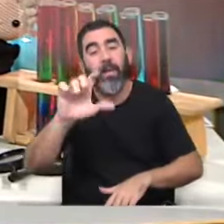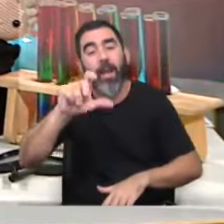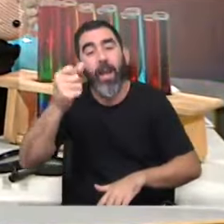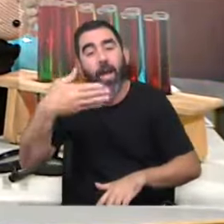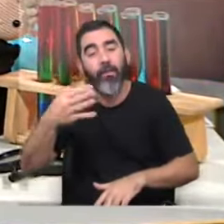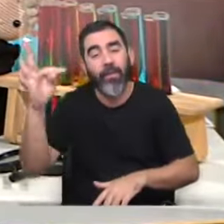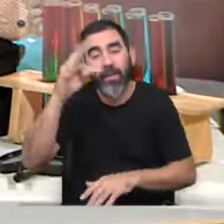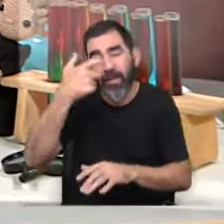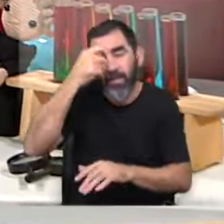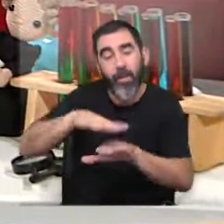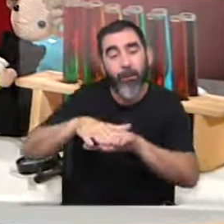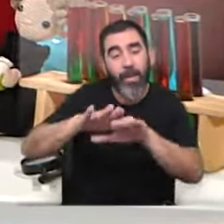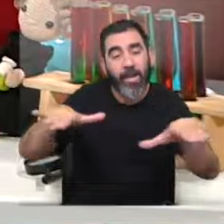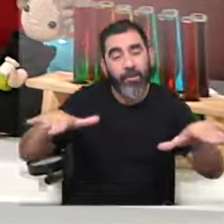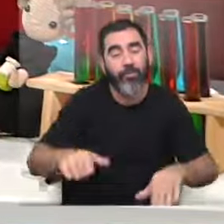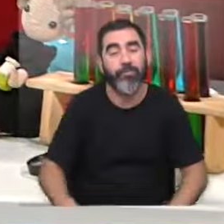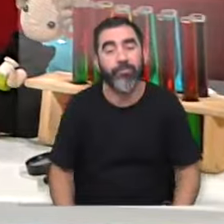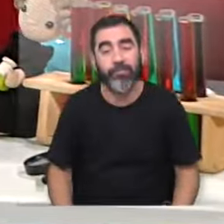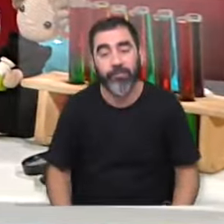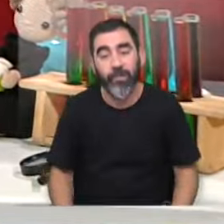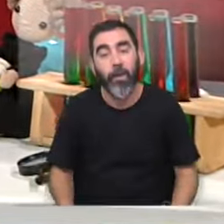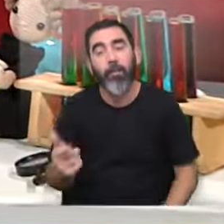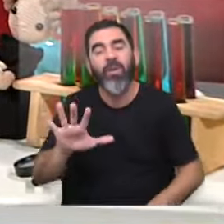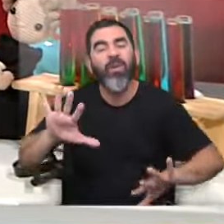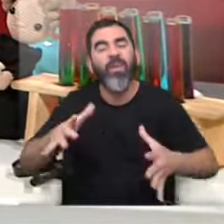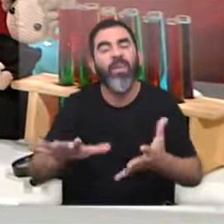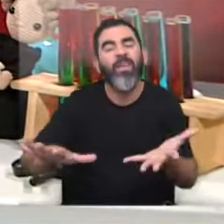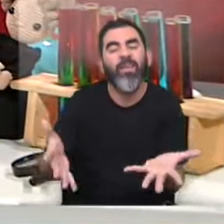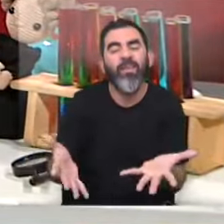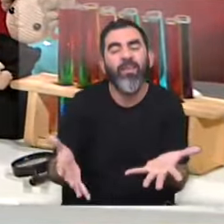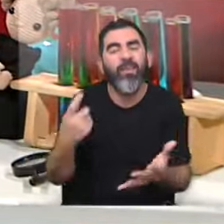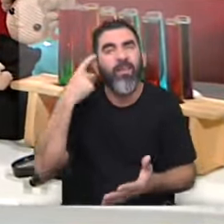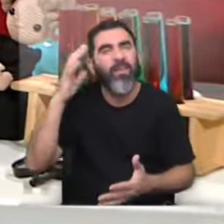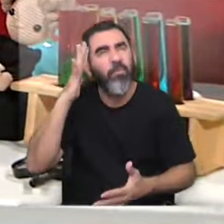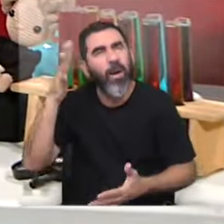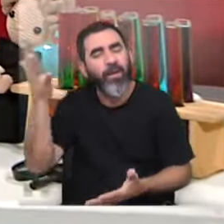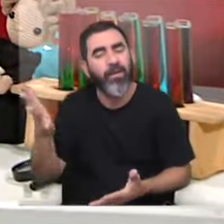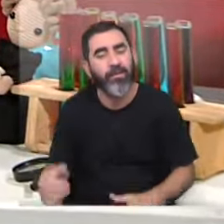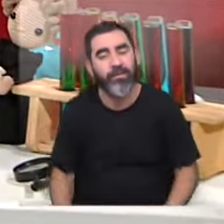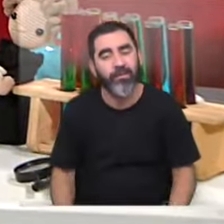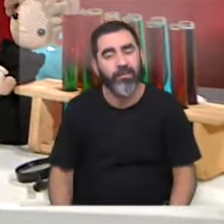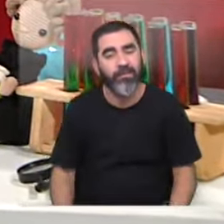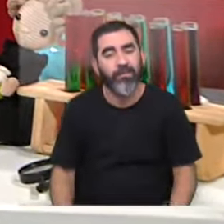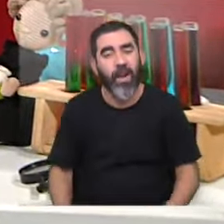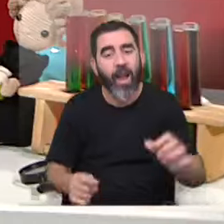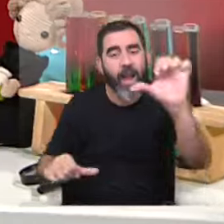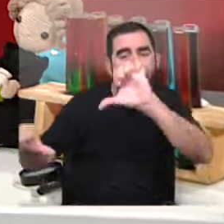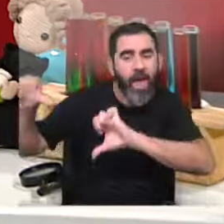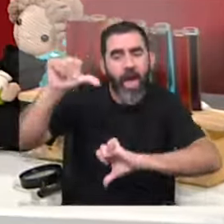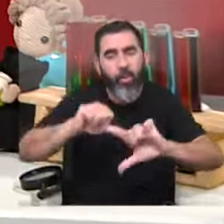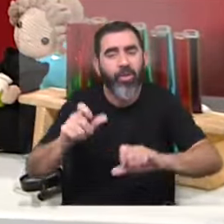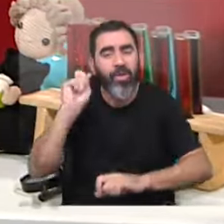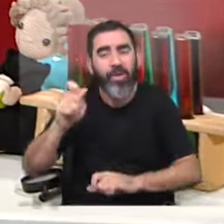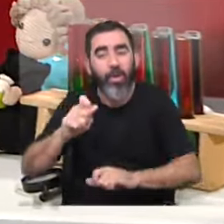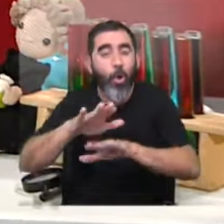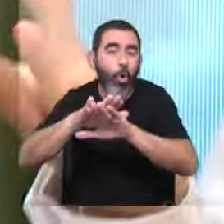de ciencia para niños. Es verdad, pero Pequelab, ¿qué será? ¿Qué nos da la idea Pequelab? ¿El laboratorio de quiénes? De